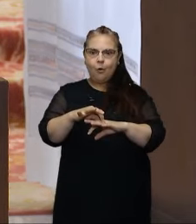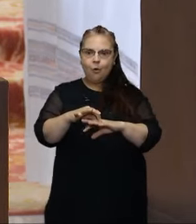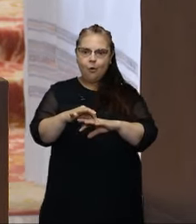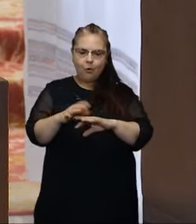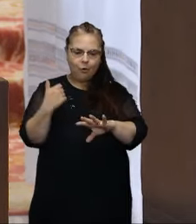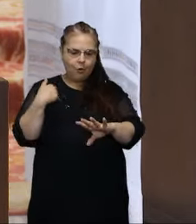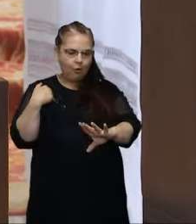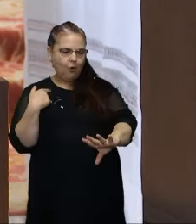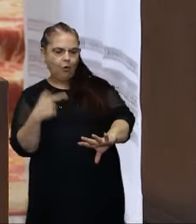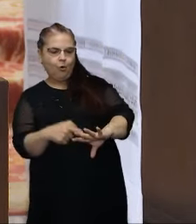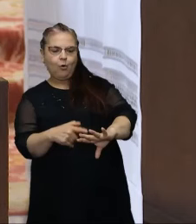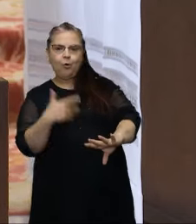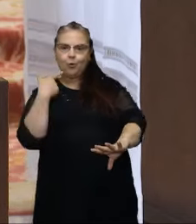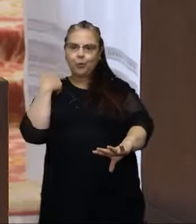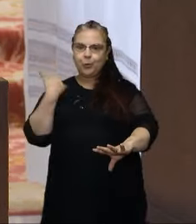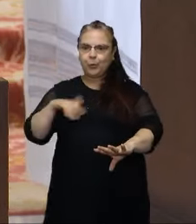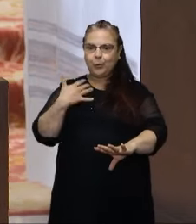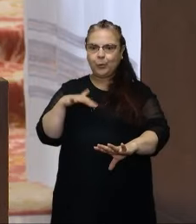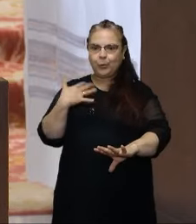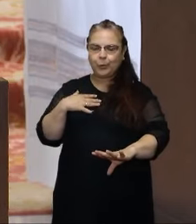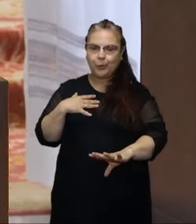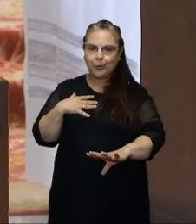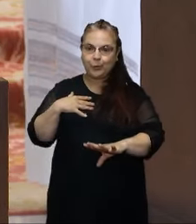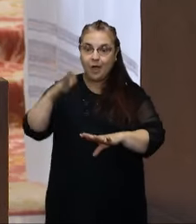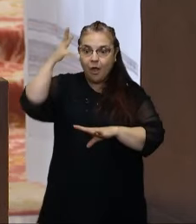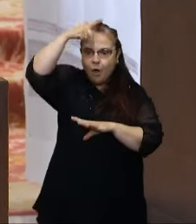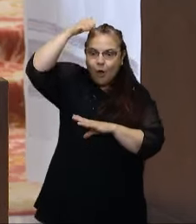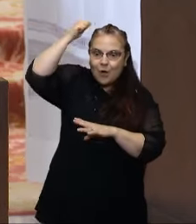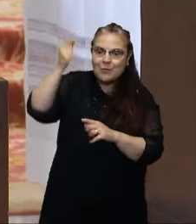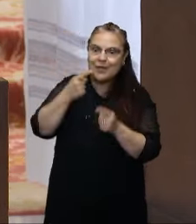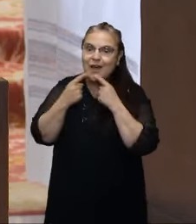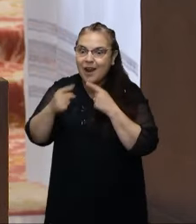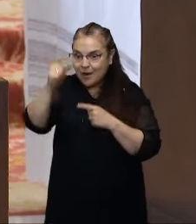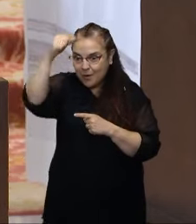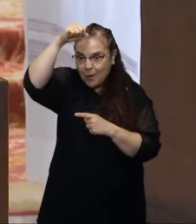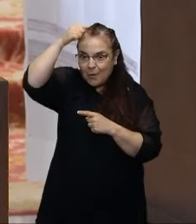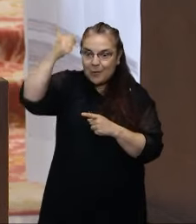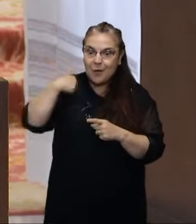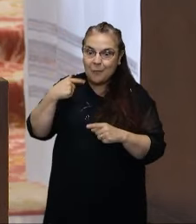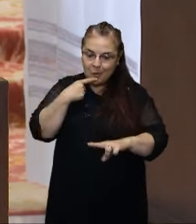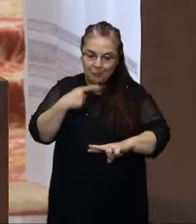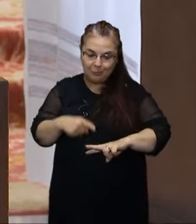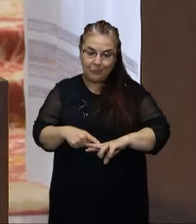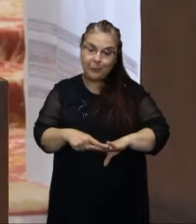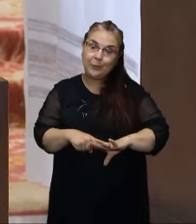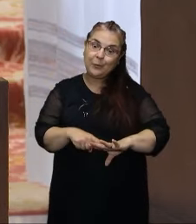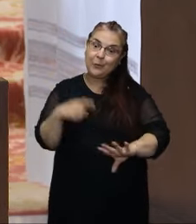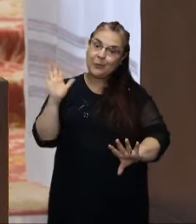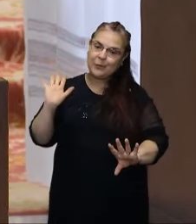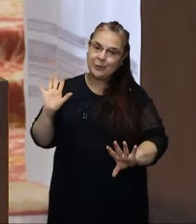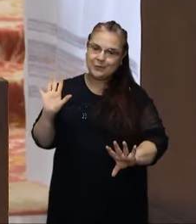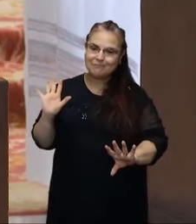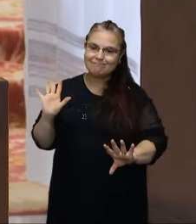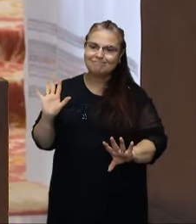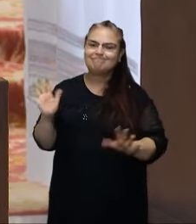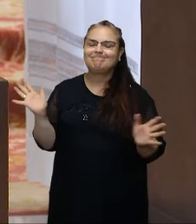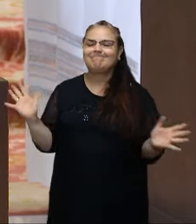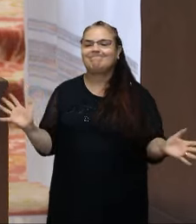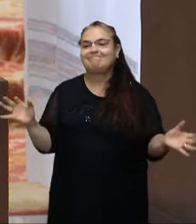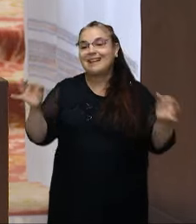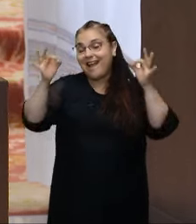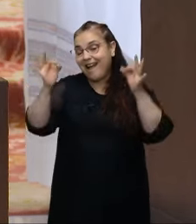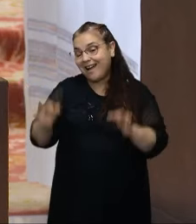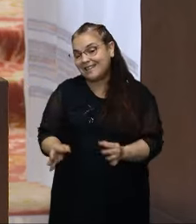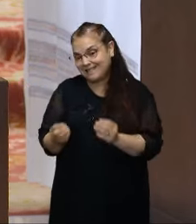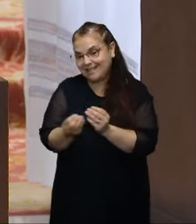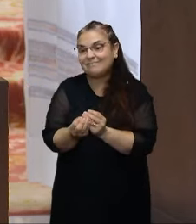del novio y del cariño que el novio ha puesto al regalarle aquel anillo. Es así como nos portamos con